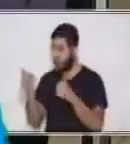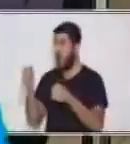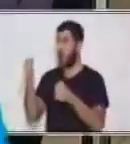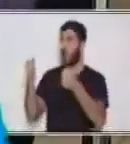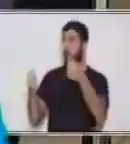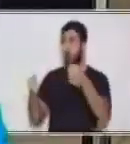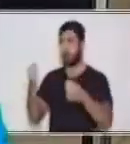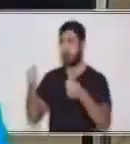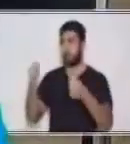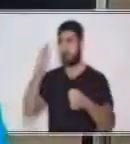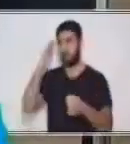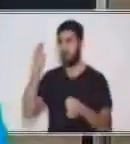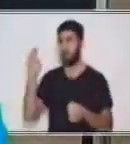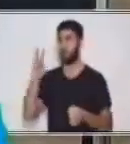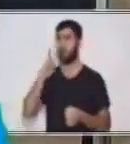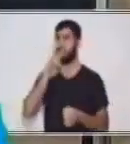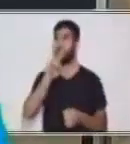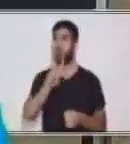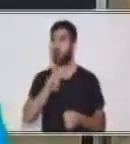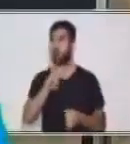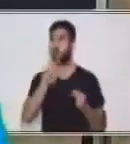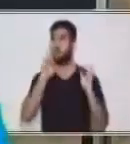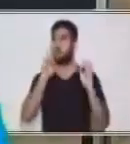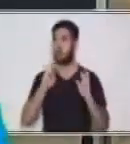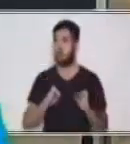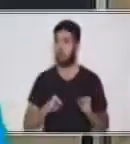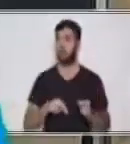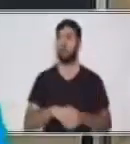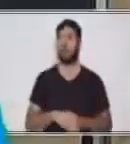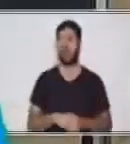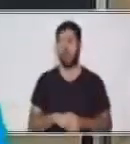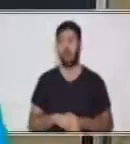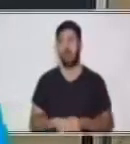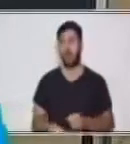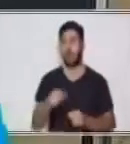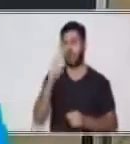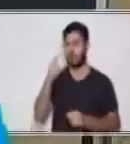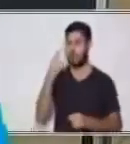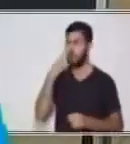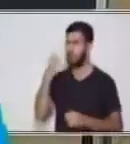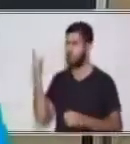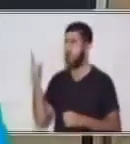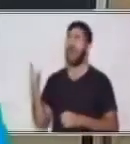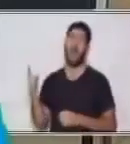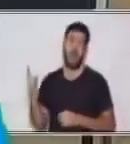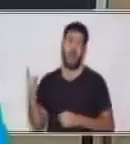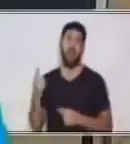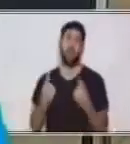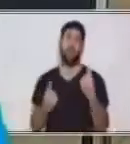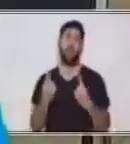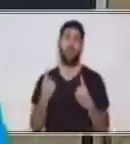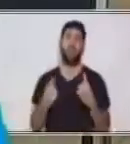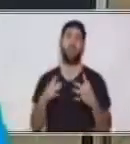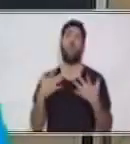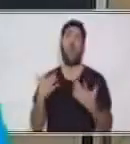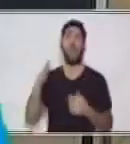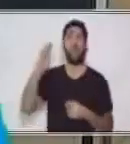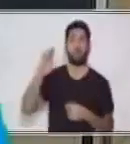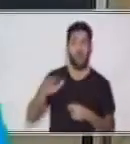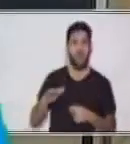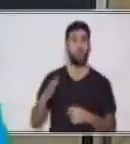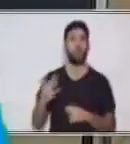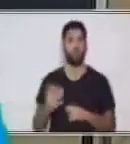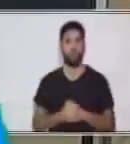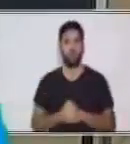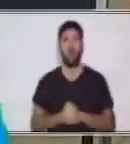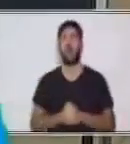pilotos 2. Entonces, ¿dónde hay menos? Muy bien. ¿Cuál es la profesión menos